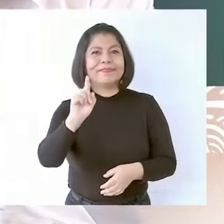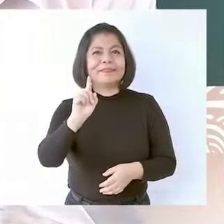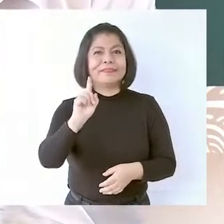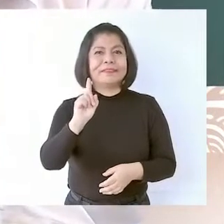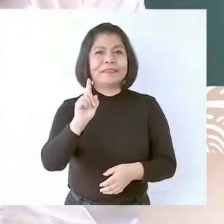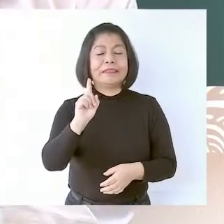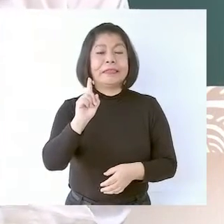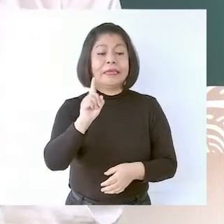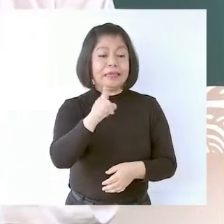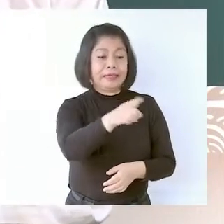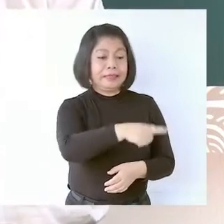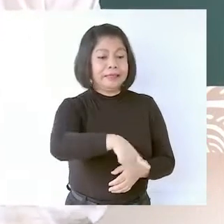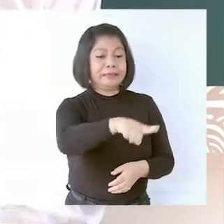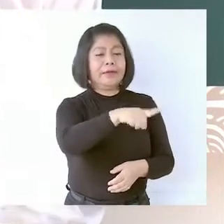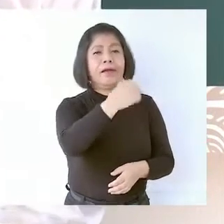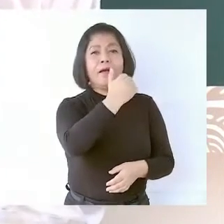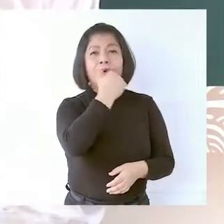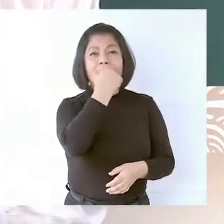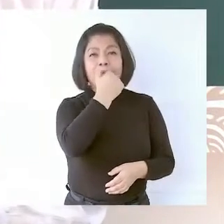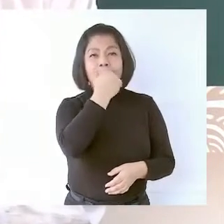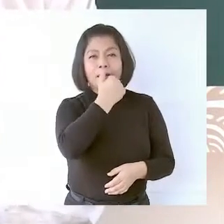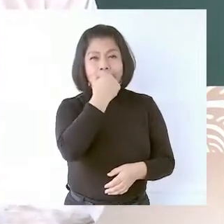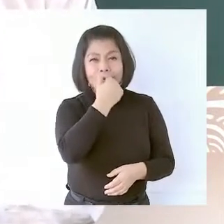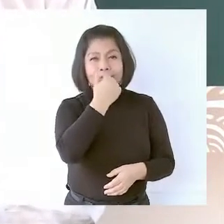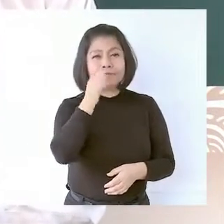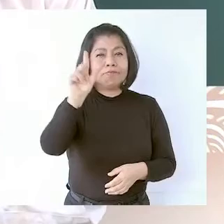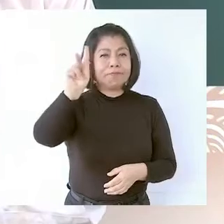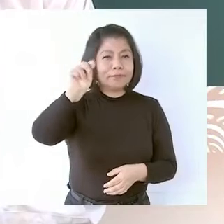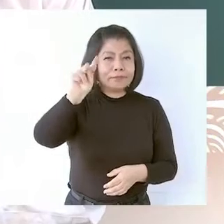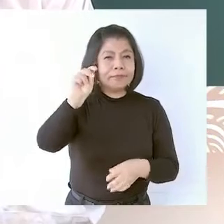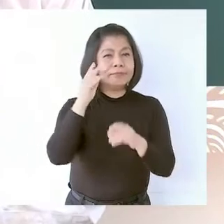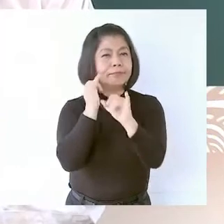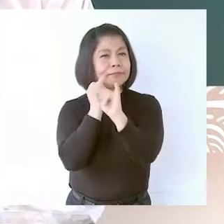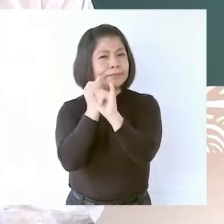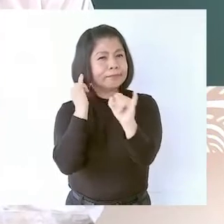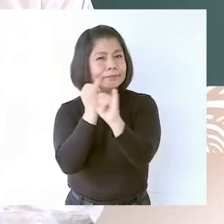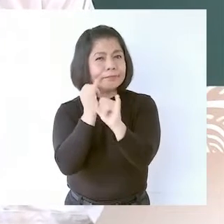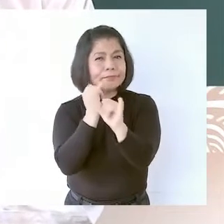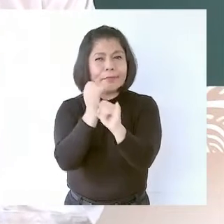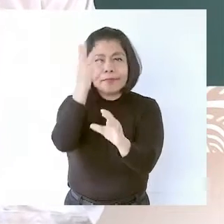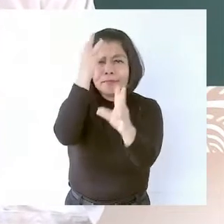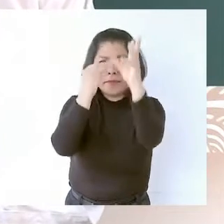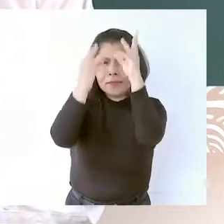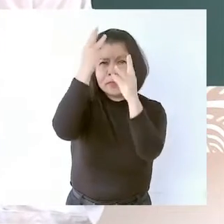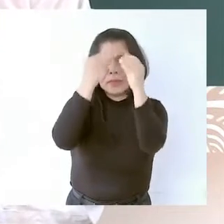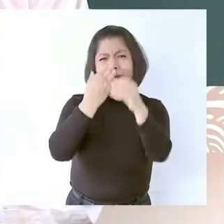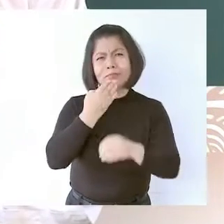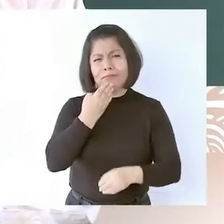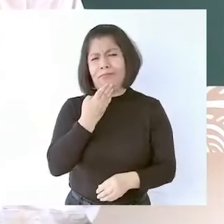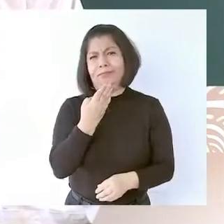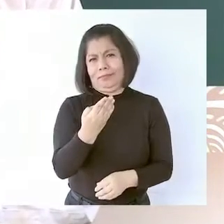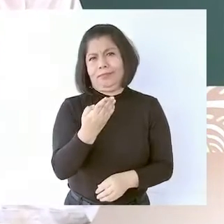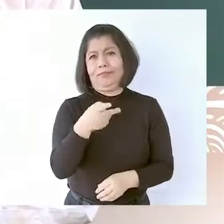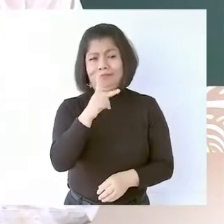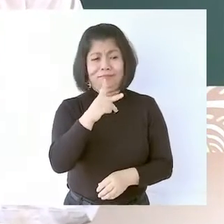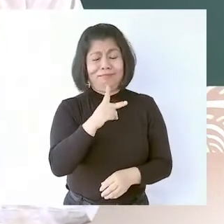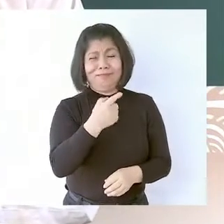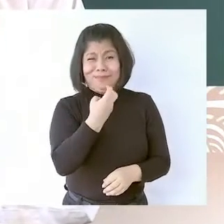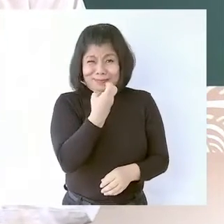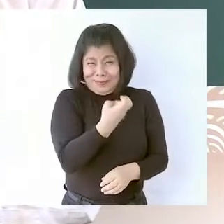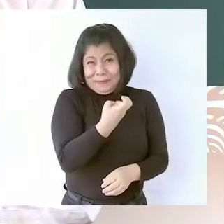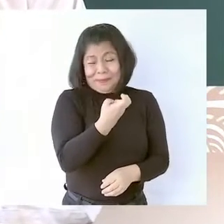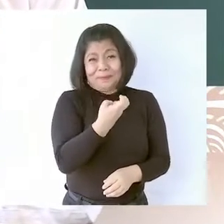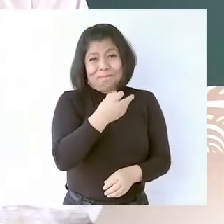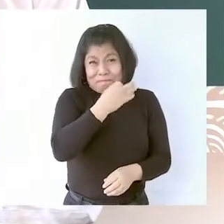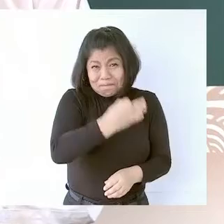recibiendo clases por televisión, por internet, pero no es lo mismo. La escuela es el segundo hogar